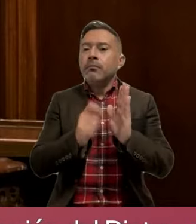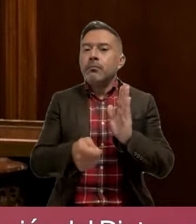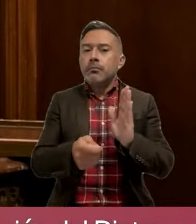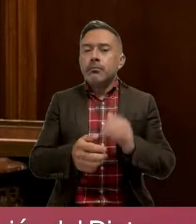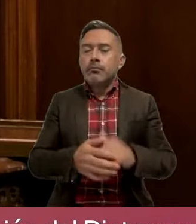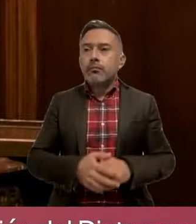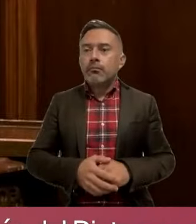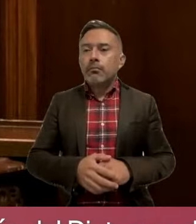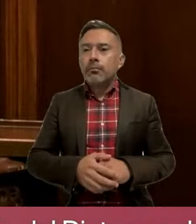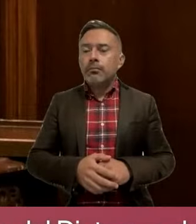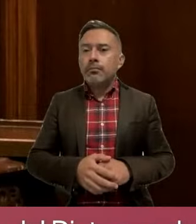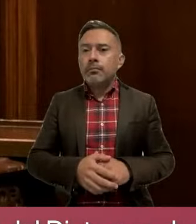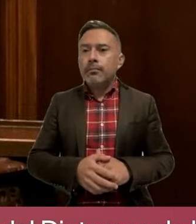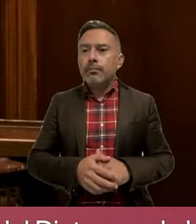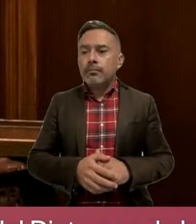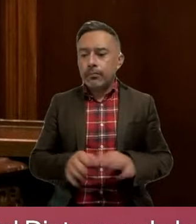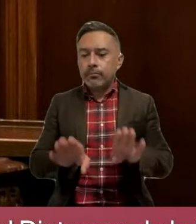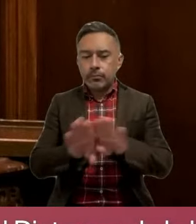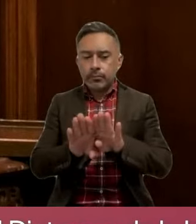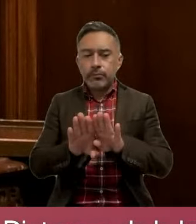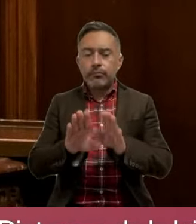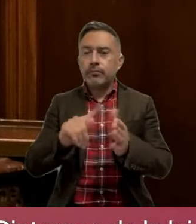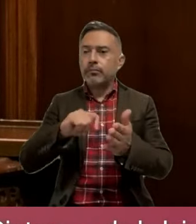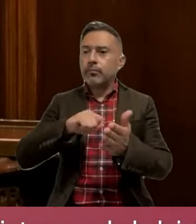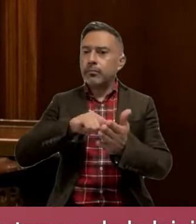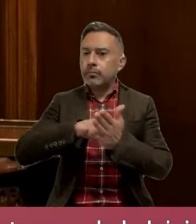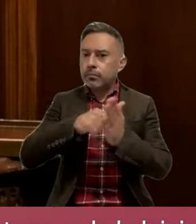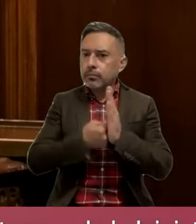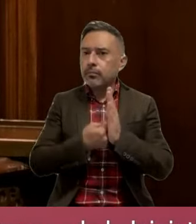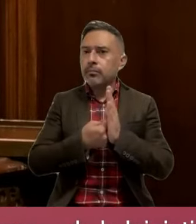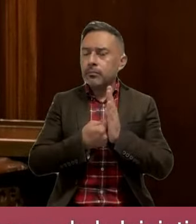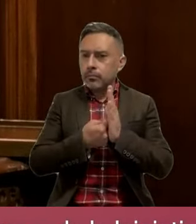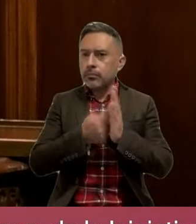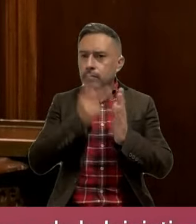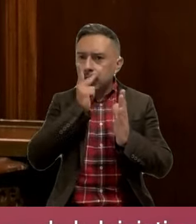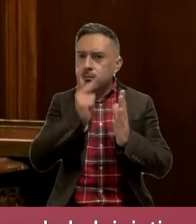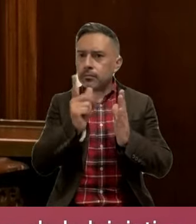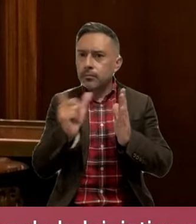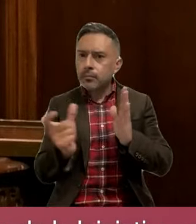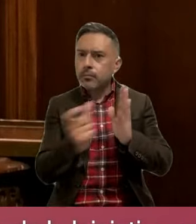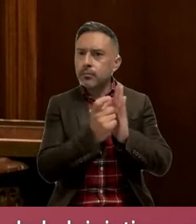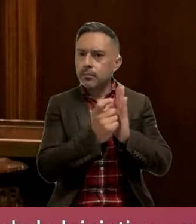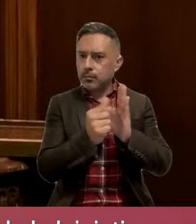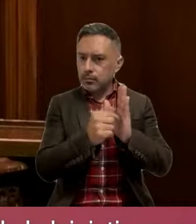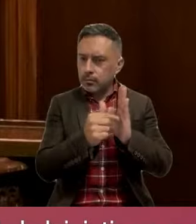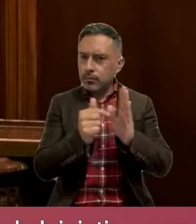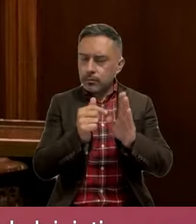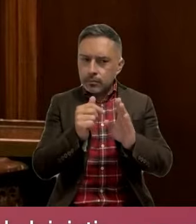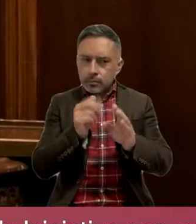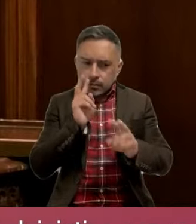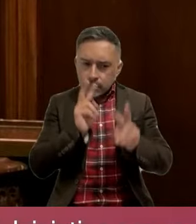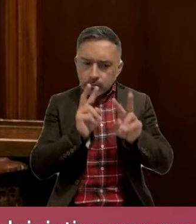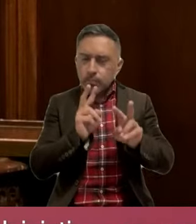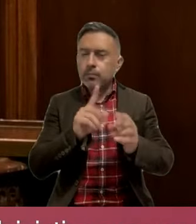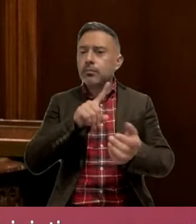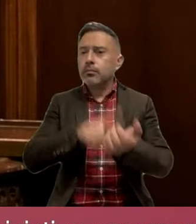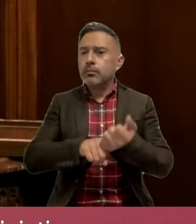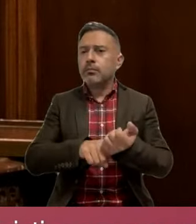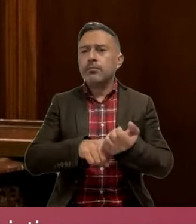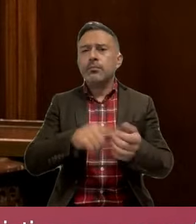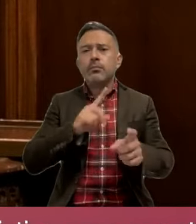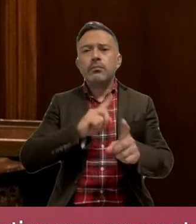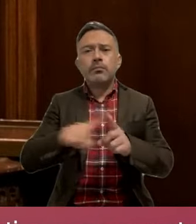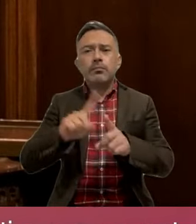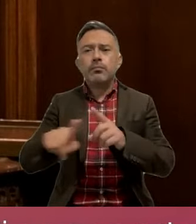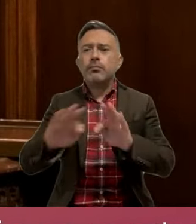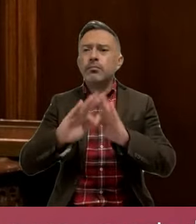manera técnica el poder tipificar y visibilizar todos y cada uno de los